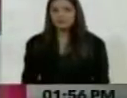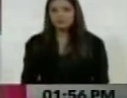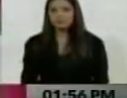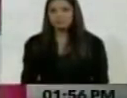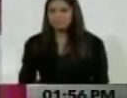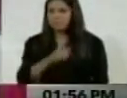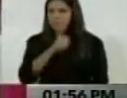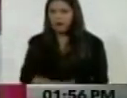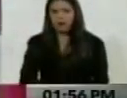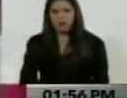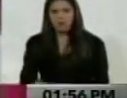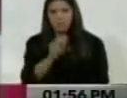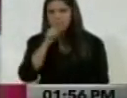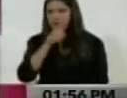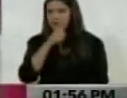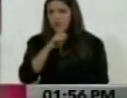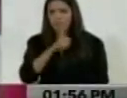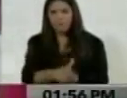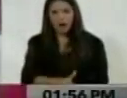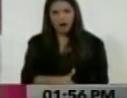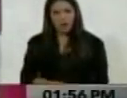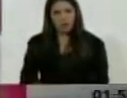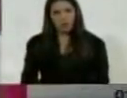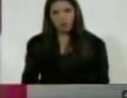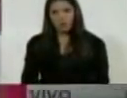perverso, macabro,